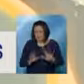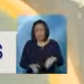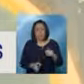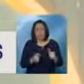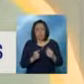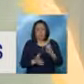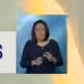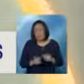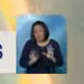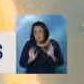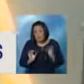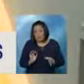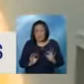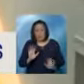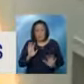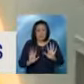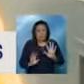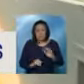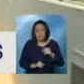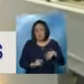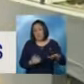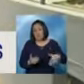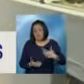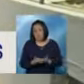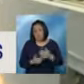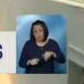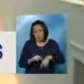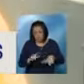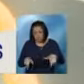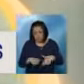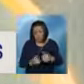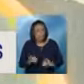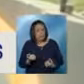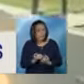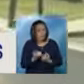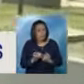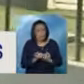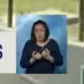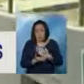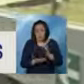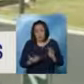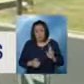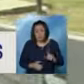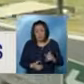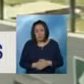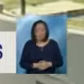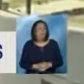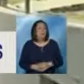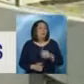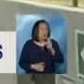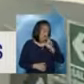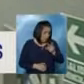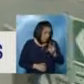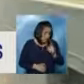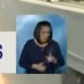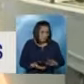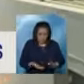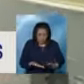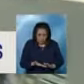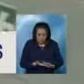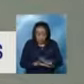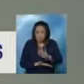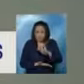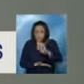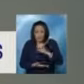unidades, 15 en realidad, que ya han llegado acá al punto para poder brindar todo el apoyo que se necesita. Así es, vemos ahí, esa es la rampa, me parece,